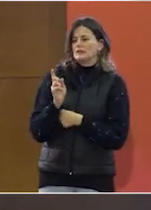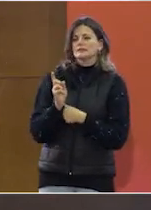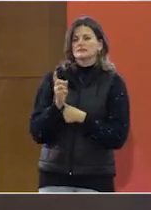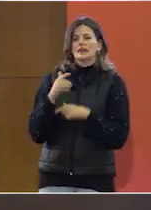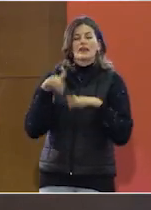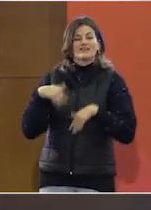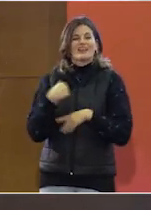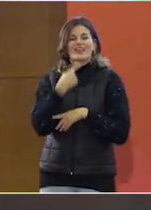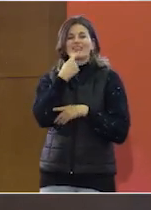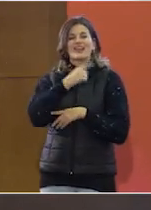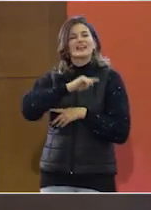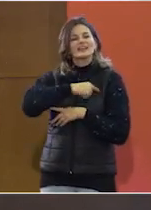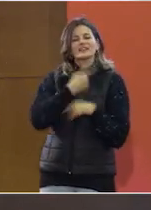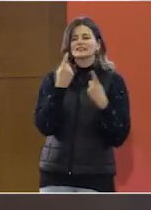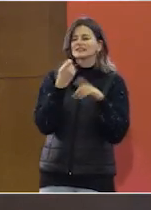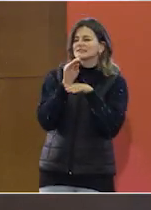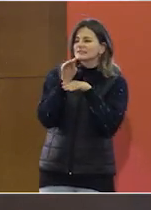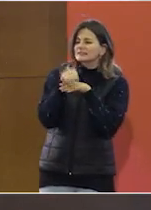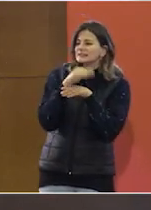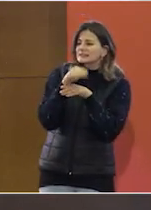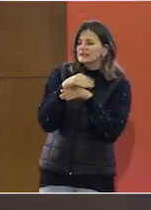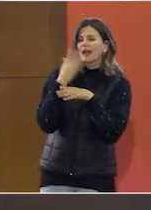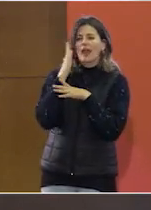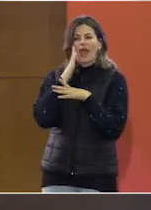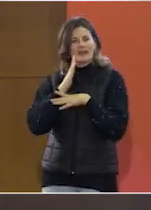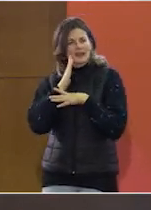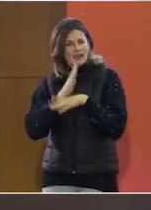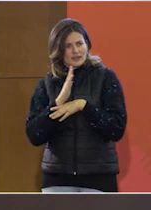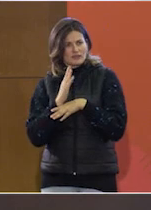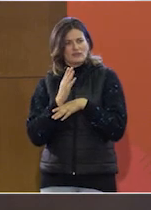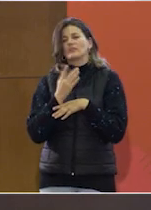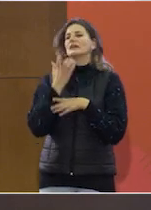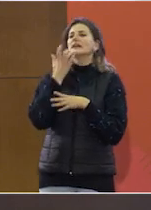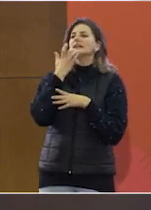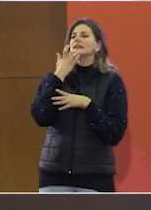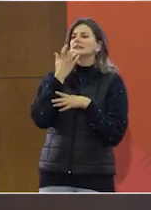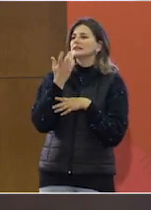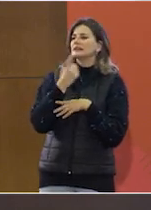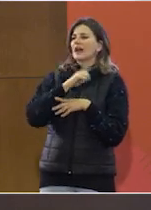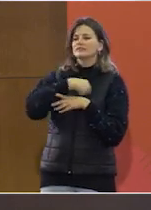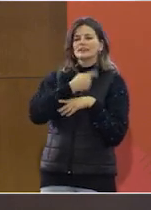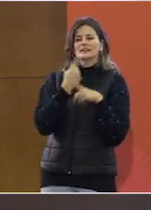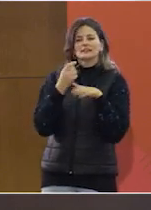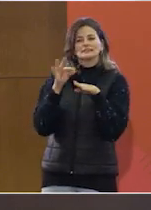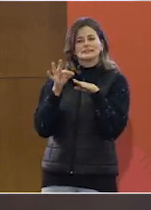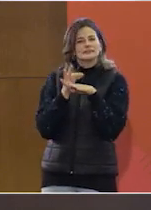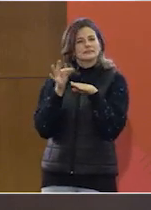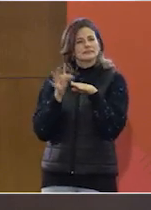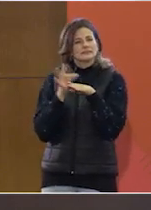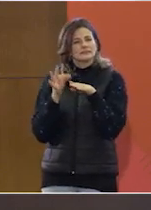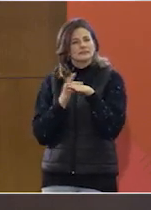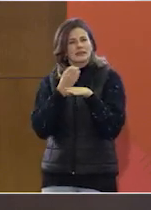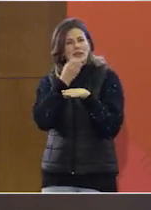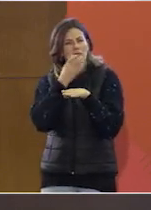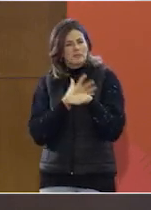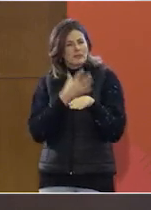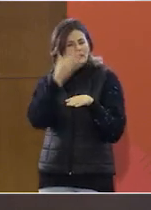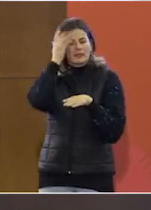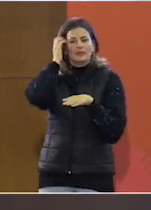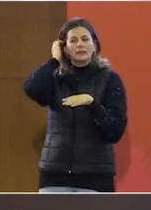palabra, y decir que las heridas se cuidan con cariño y que las heridas hay que coserlas y que las heridas hay